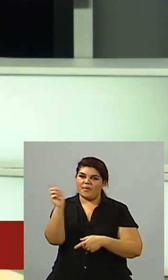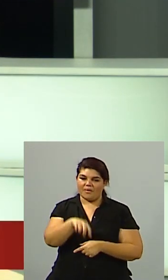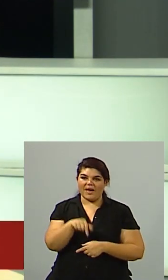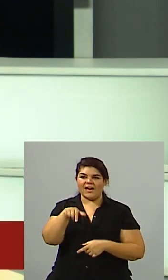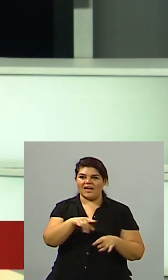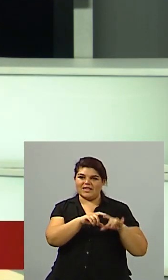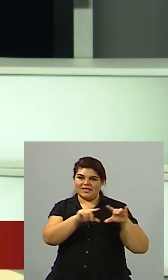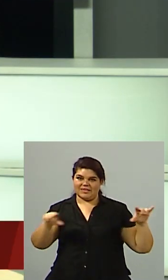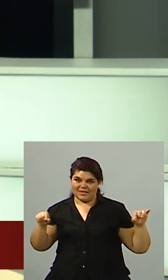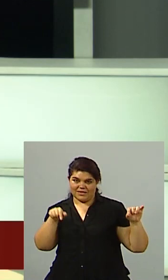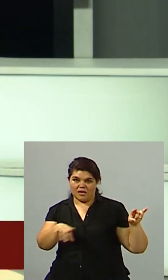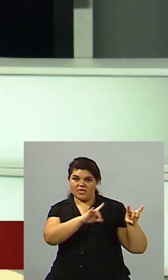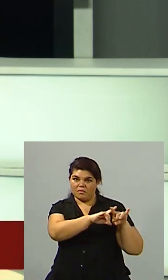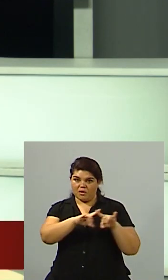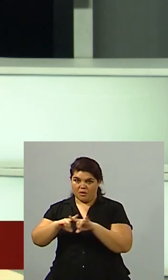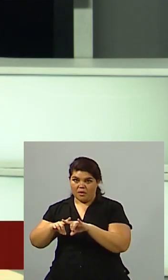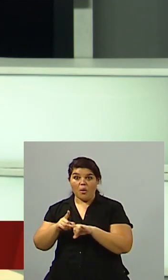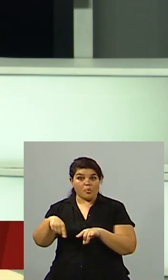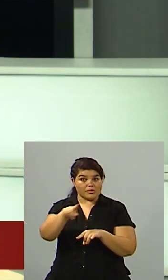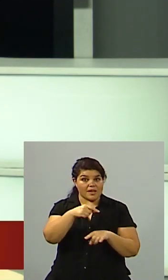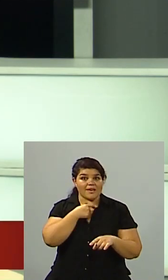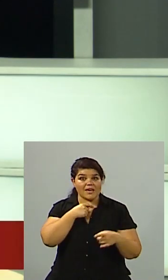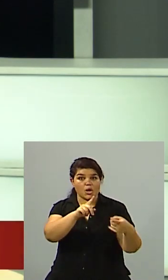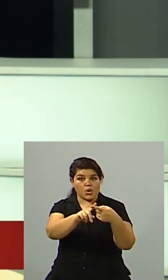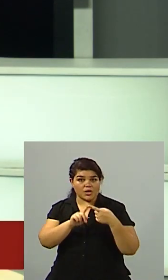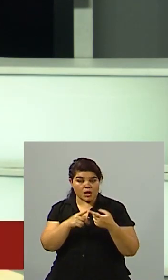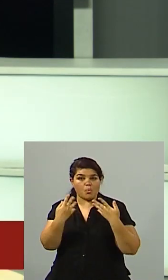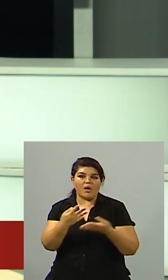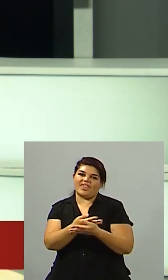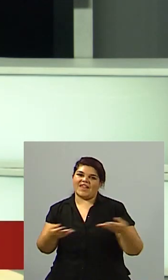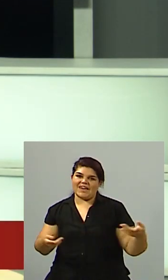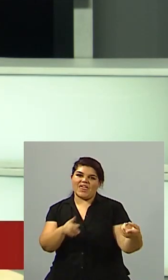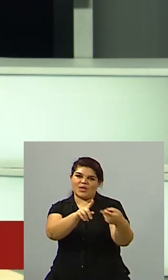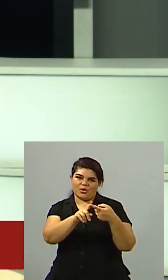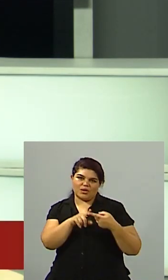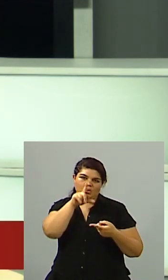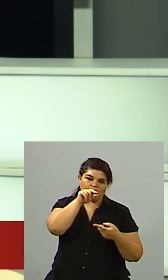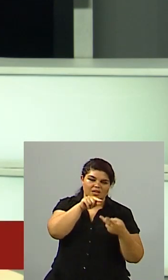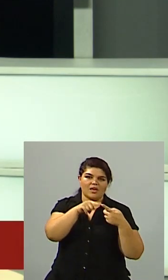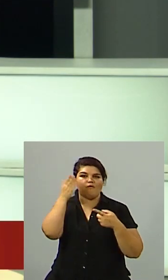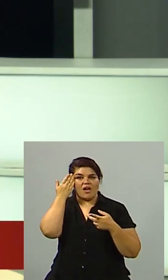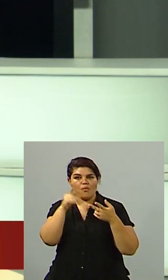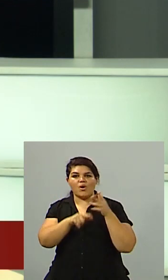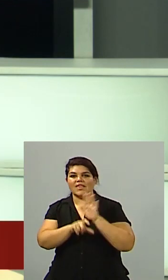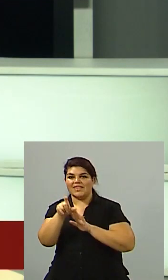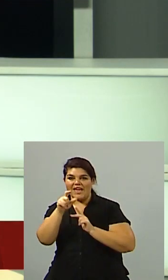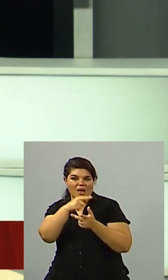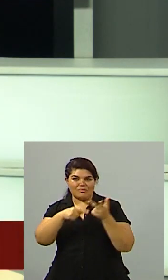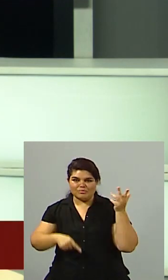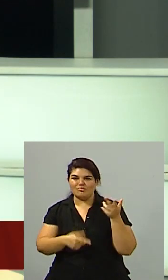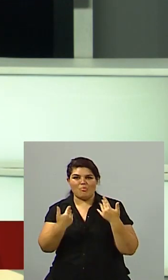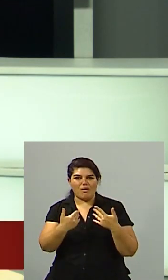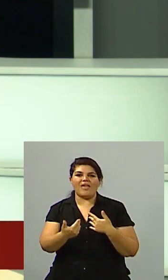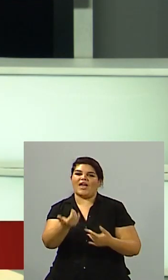www.unidiversidad.com.ar y ustedes ya saben que si quieren tomar contacto con nosotros, las redes están siempre presentes en Twitter, en Facebook e Instagram, presentes